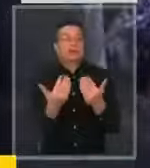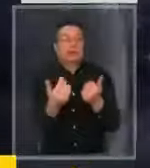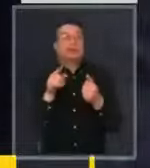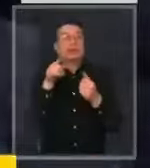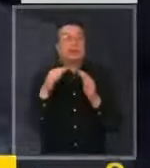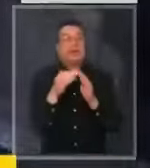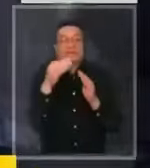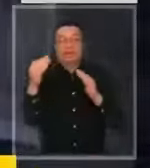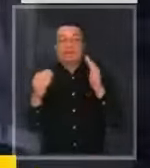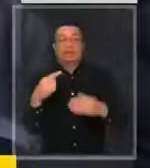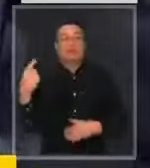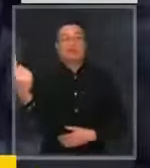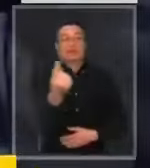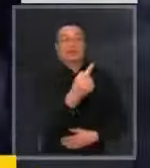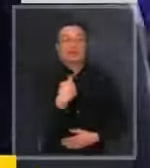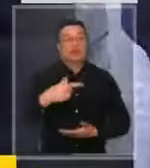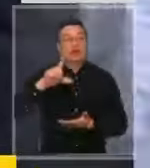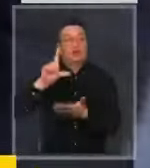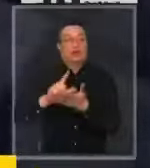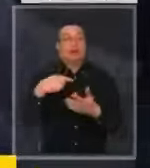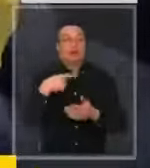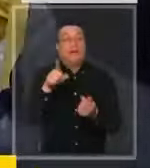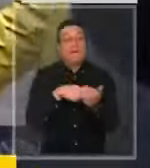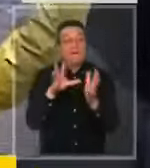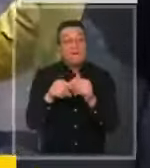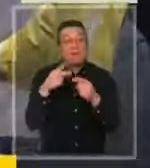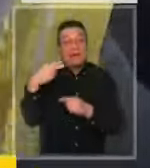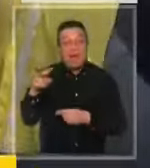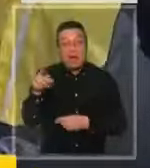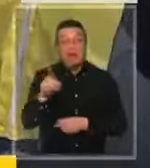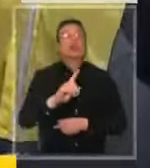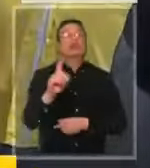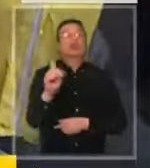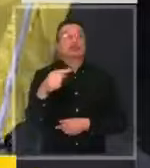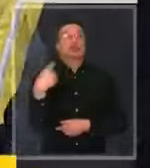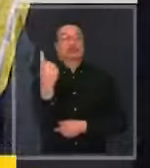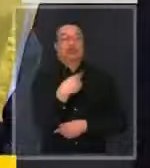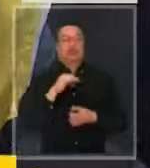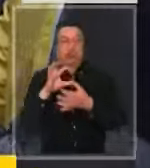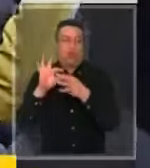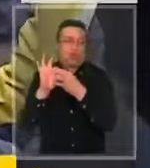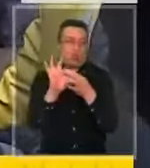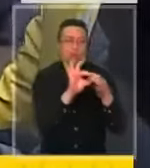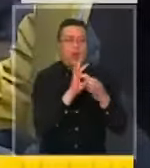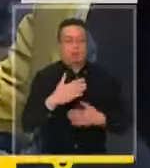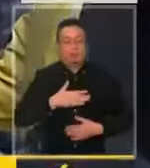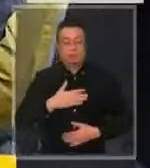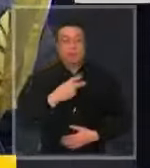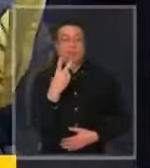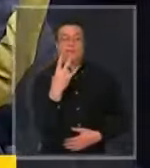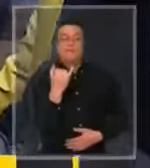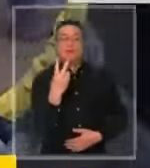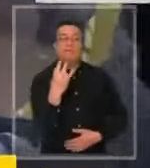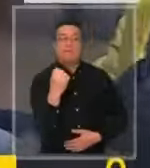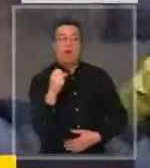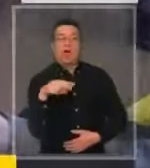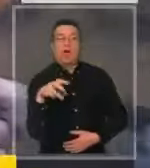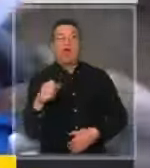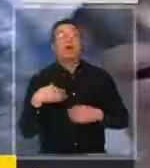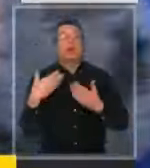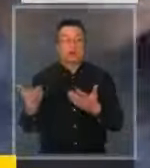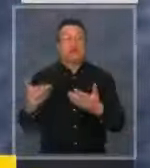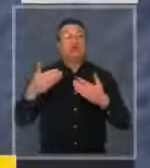vecinos acá de este lugar. Sí. Entiendo que usted es familiar de ella. No, mire, nosotros acá somos todos muy unidos. Mi nombre es Viviana Barrera. Nosotros nos entregaron